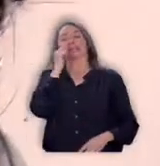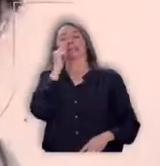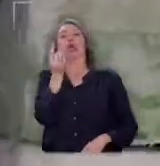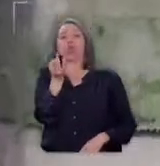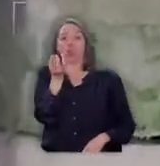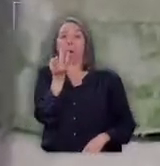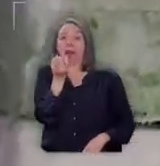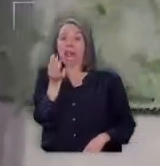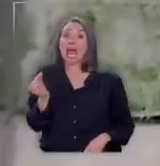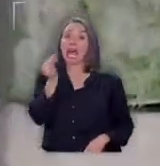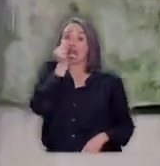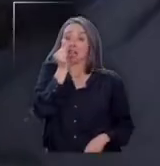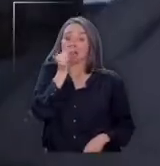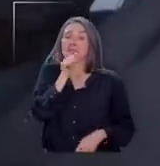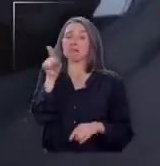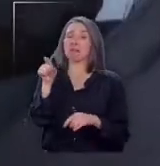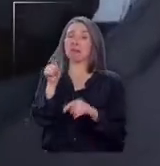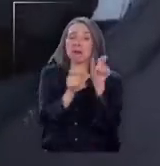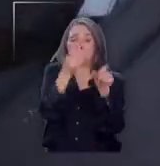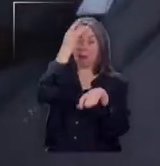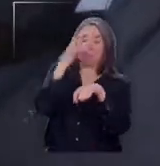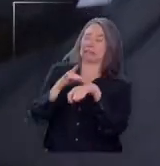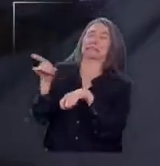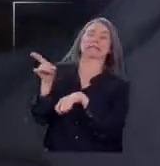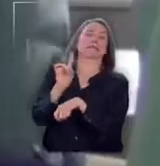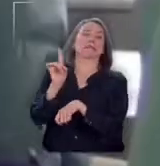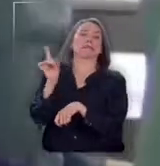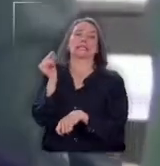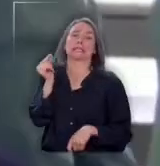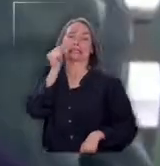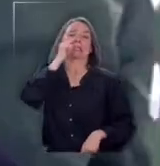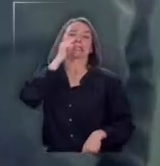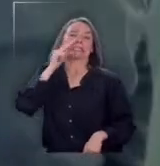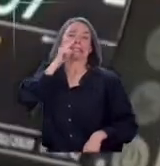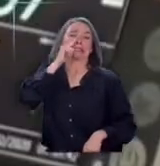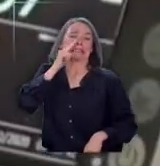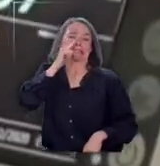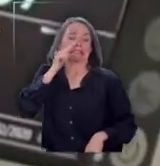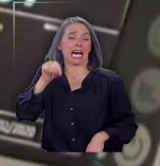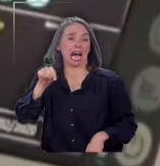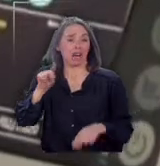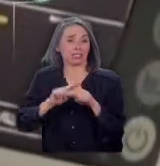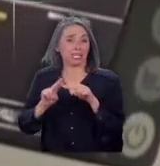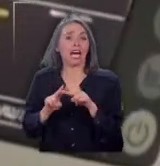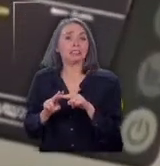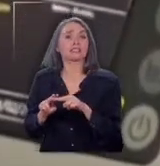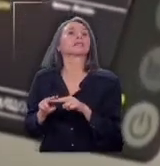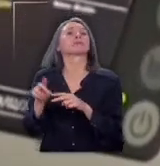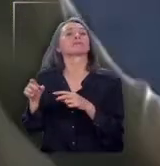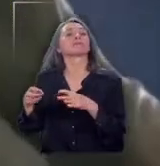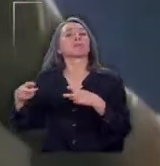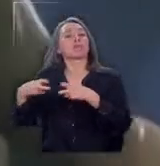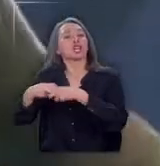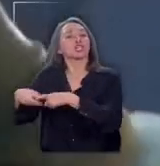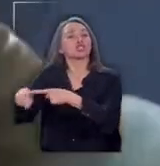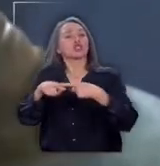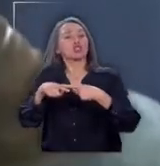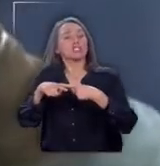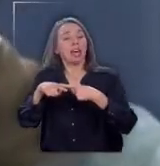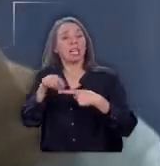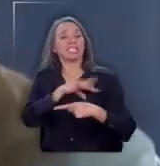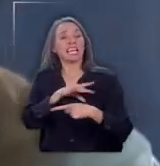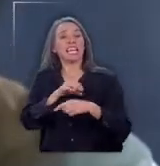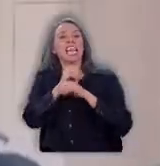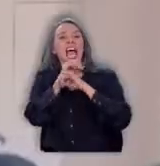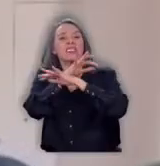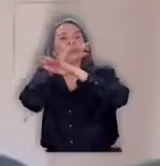doloroso mala fama tiene entre los pacientes el test que actualmente se aplica la sociedad chilena de infectología En todo caso dice